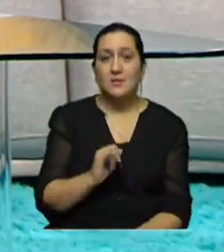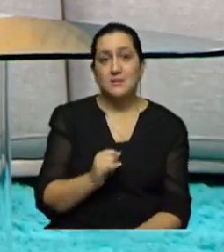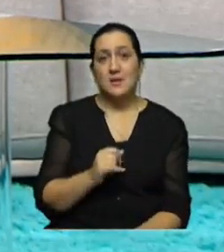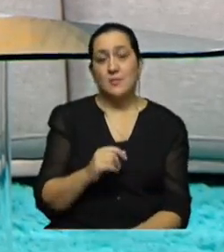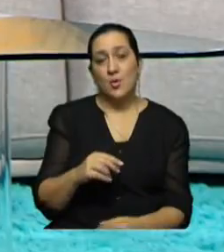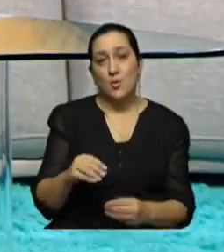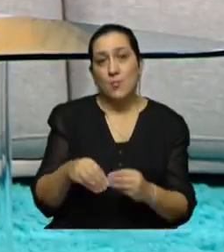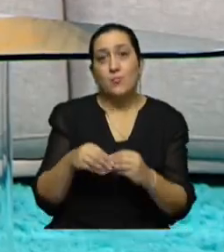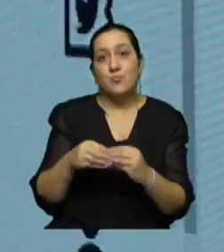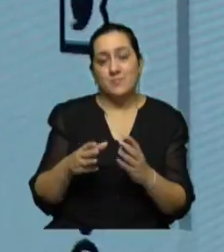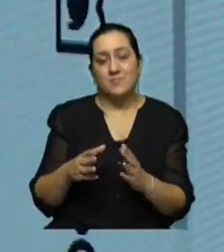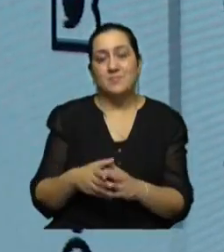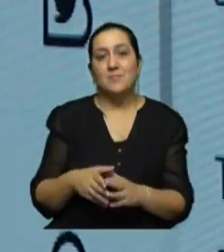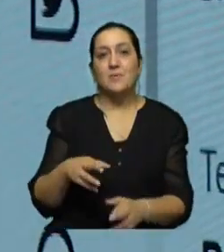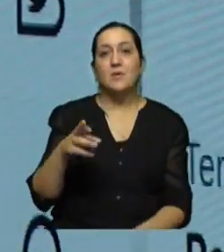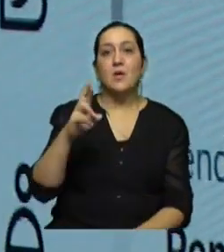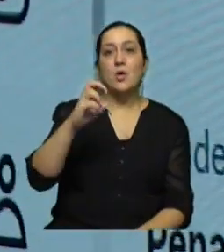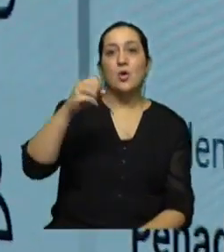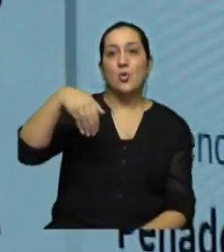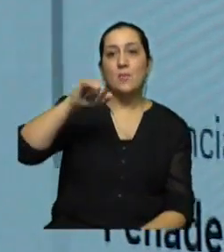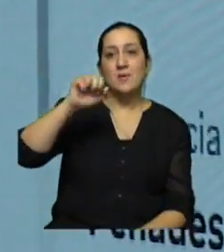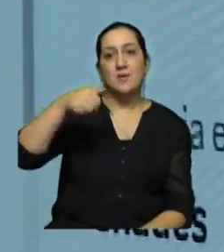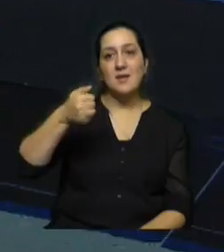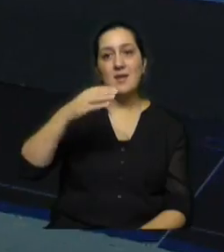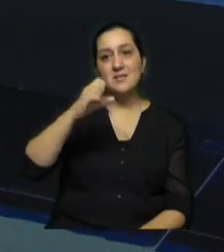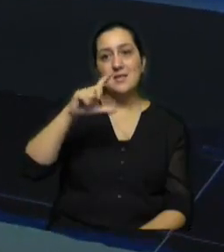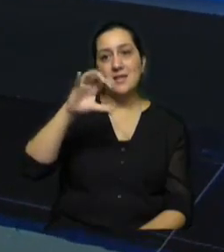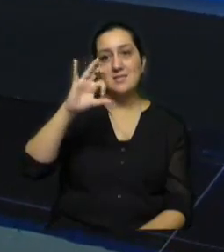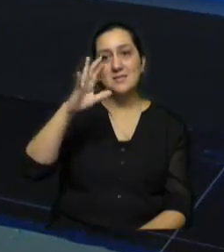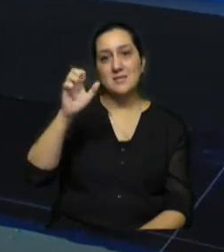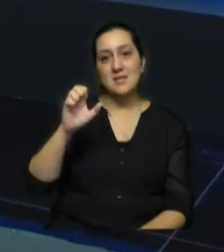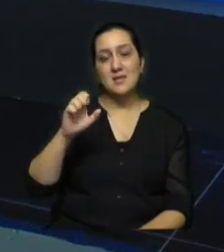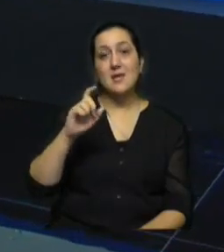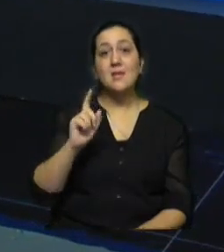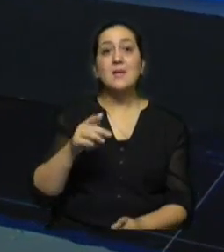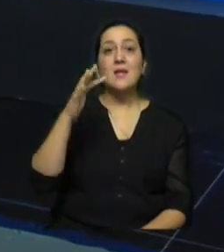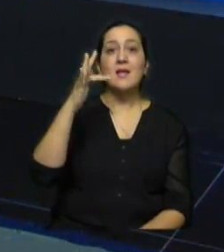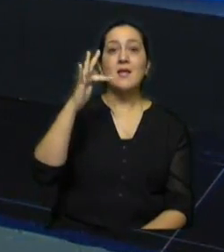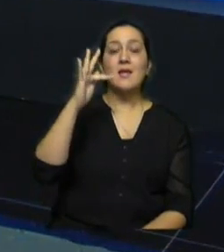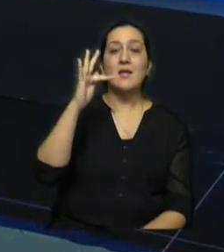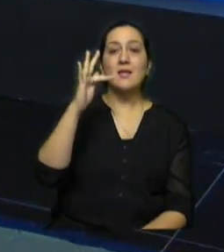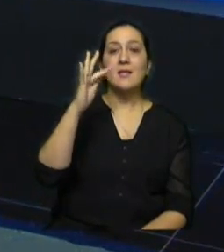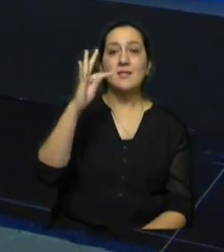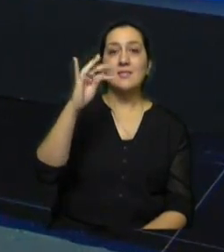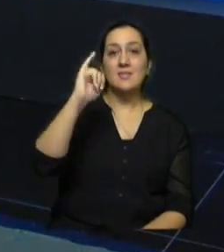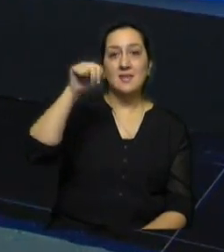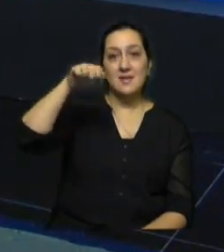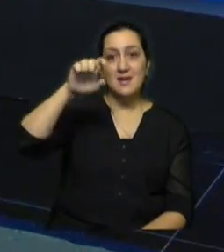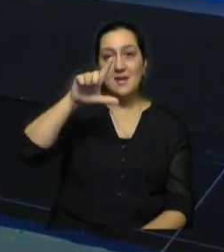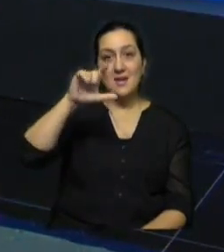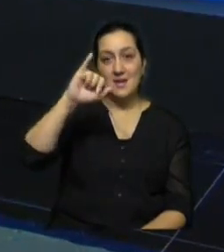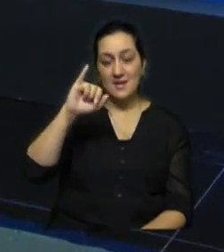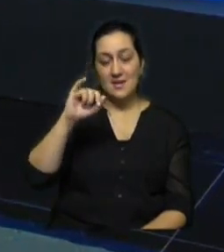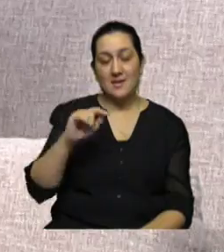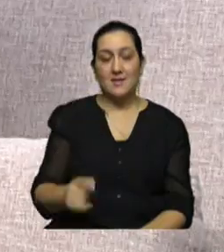más sigue. Bueno, Romina Celeste, obviamente tendencia en Uruguay. Tinelli, ¿qué hizo? Vuelve. ¿Vuelve? Viste, a mí Tinelli. Me preguntás